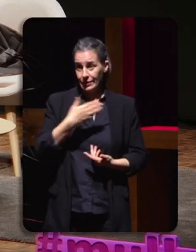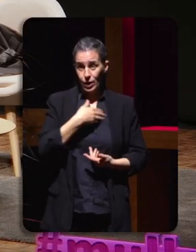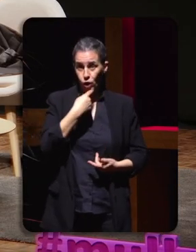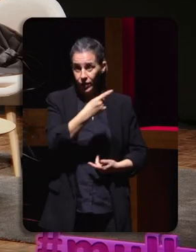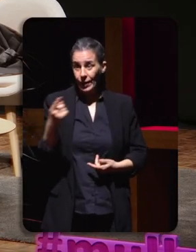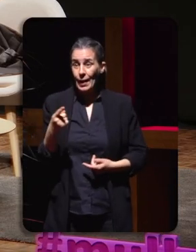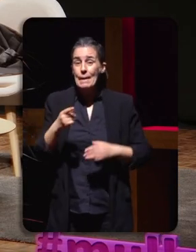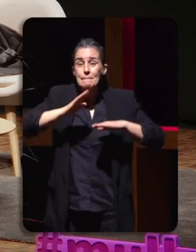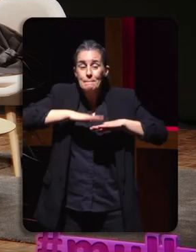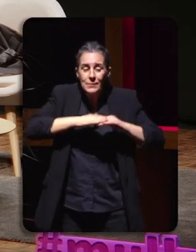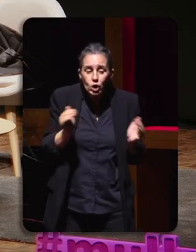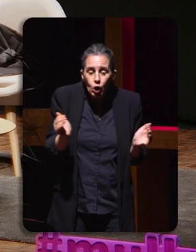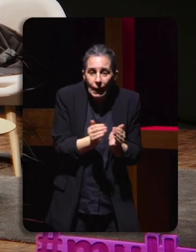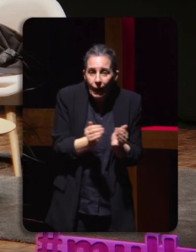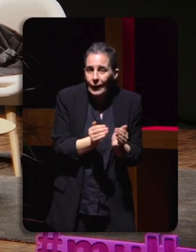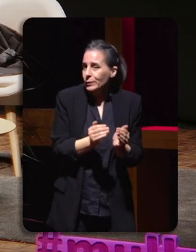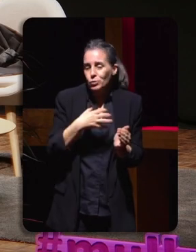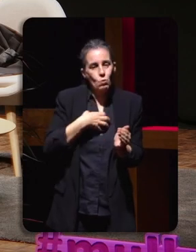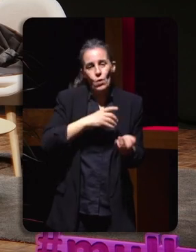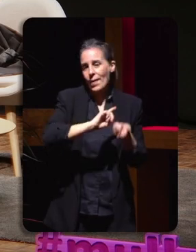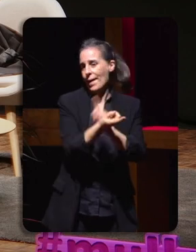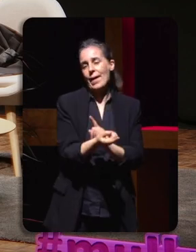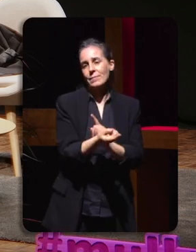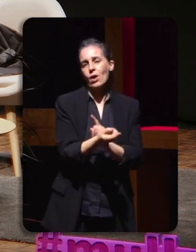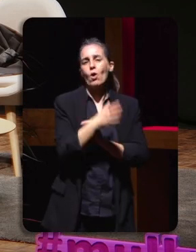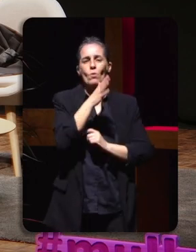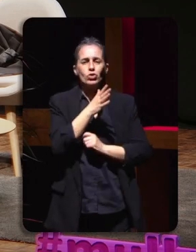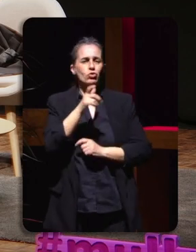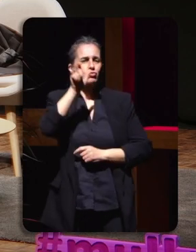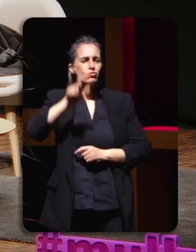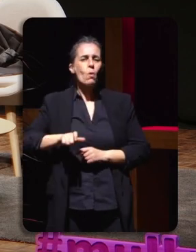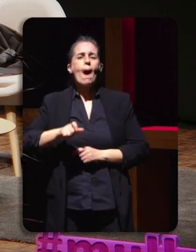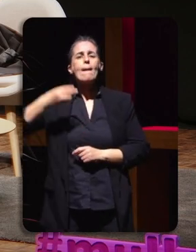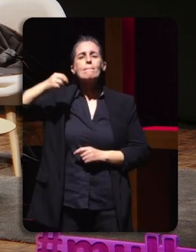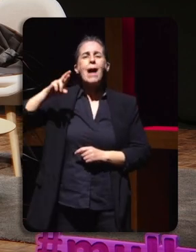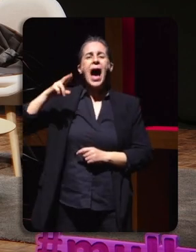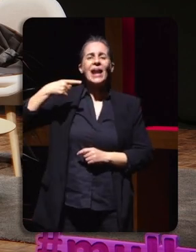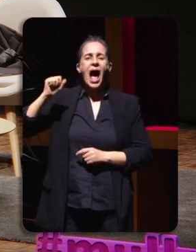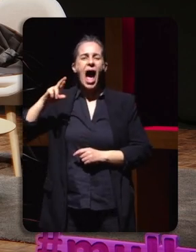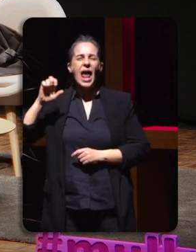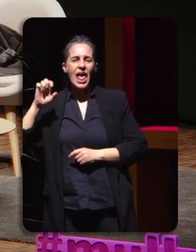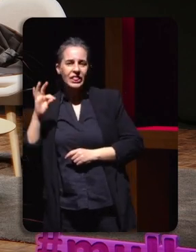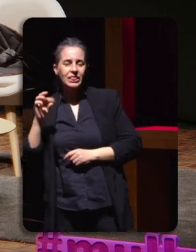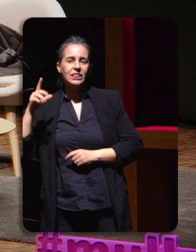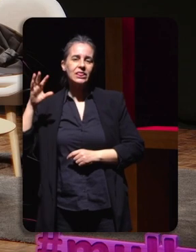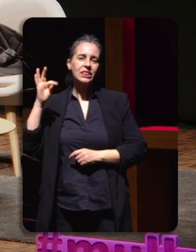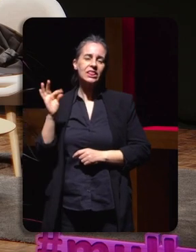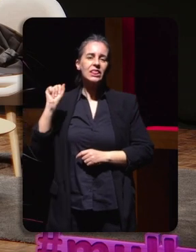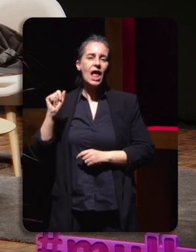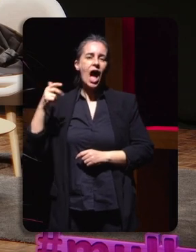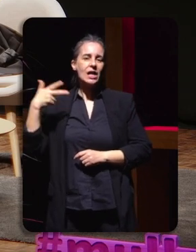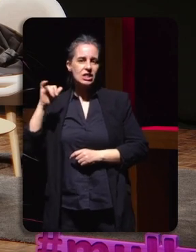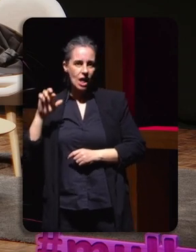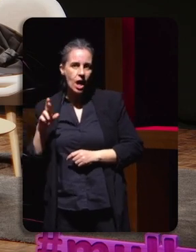por eso no es que esas mujeres que llegaran al poder que encima lo parece no es que la amarga de thatcher llegan para ser tíos son peores que ellos toda esta